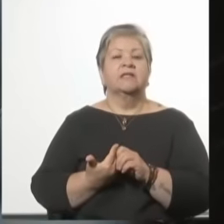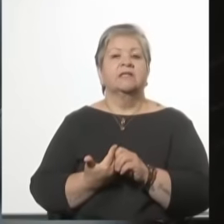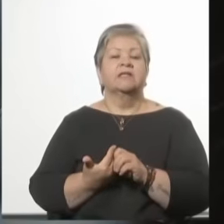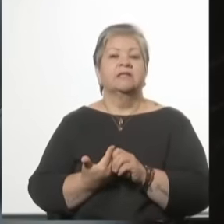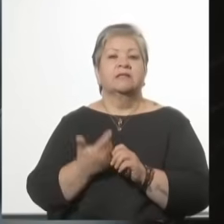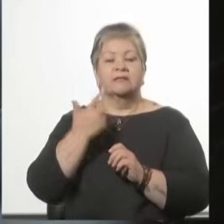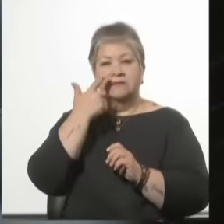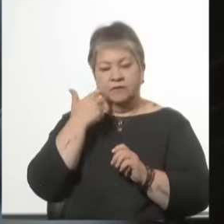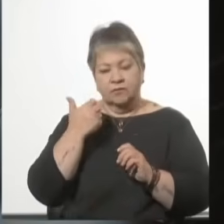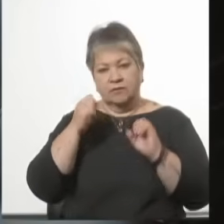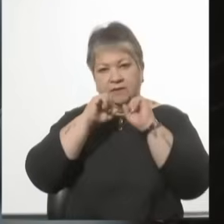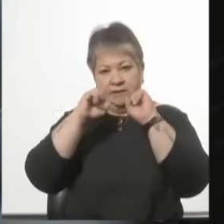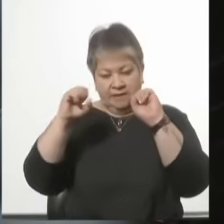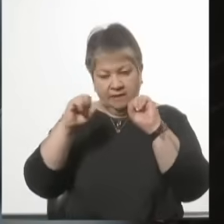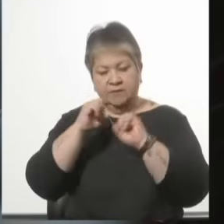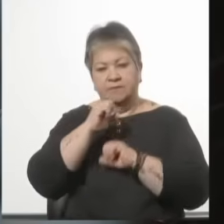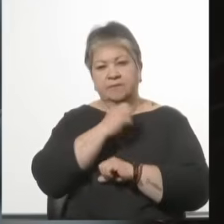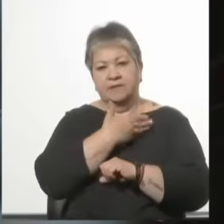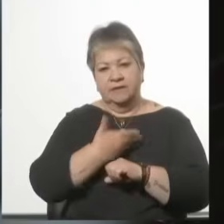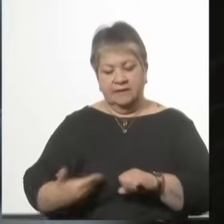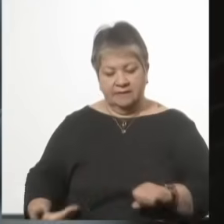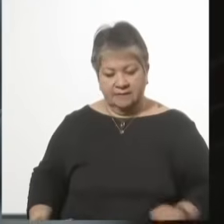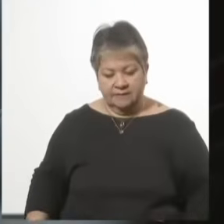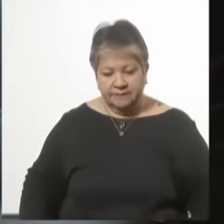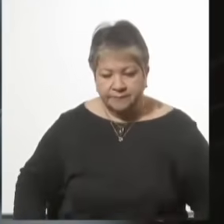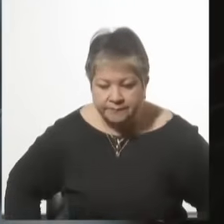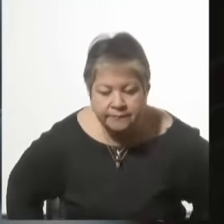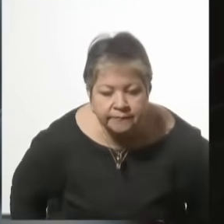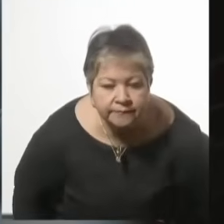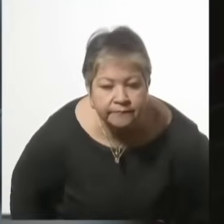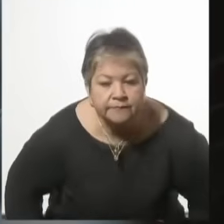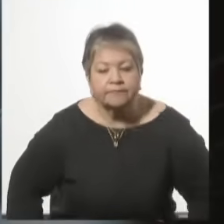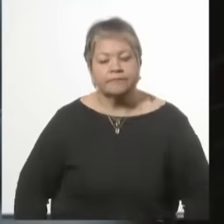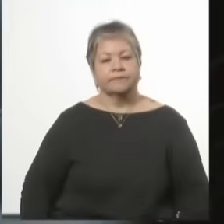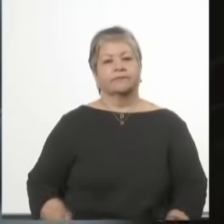de la Presidencia, allí estábamos ambas.